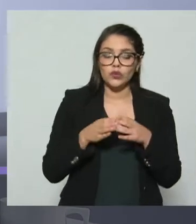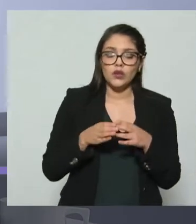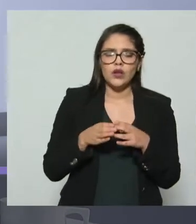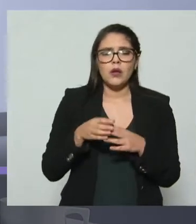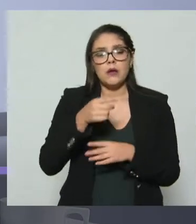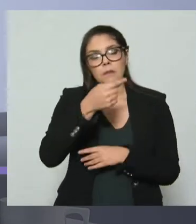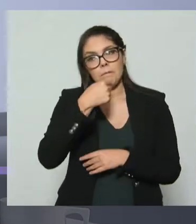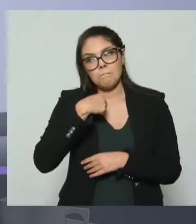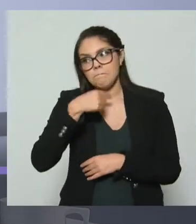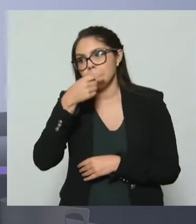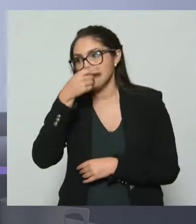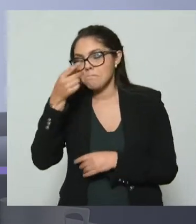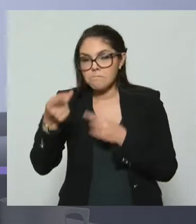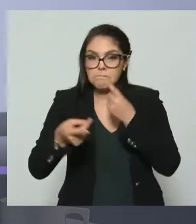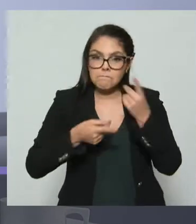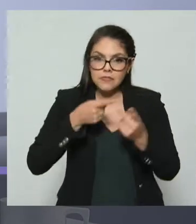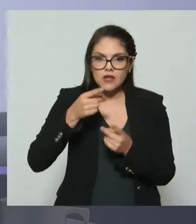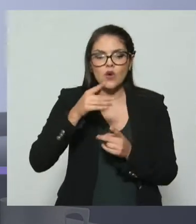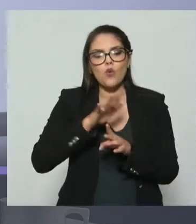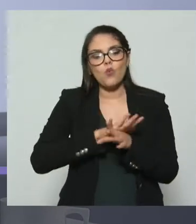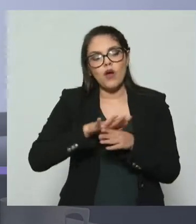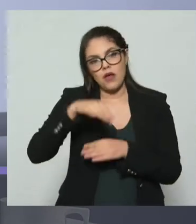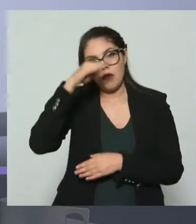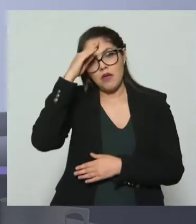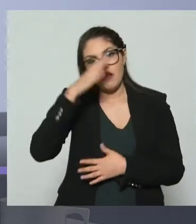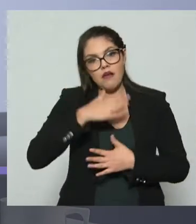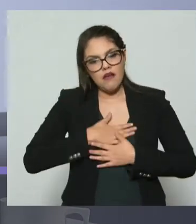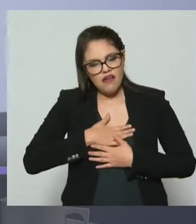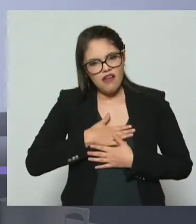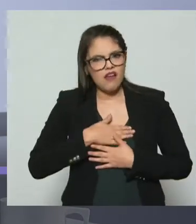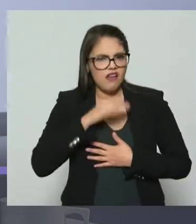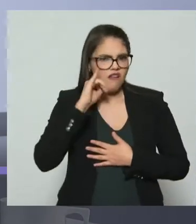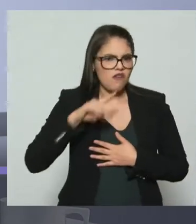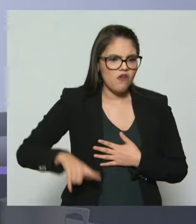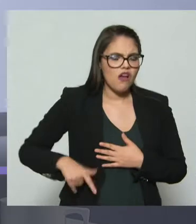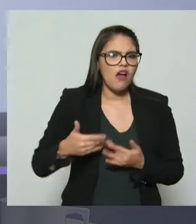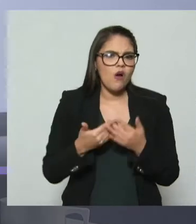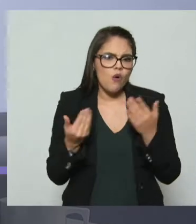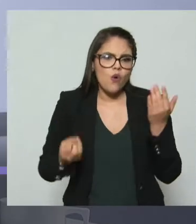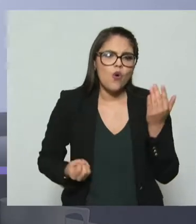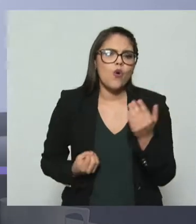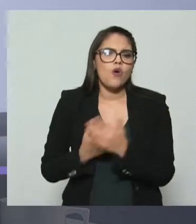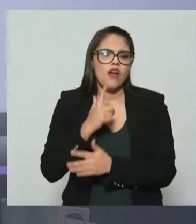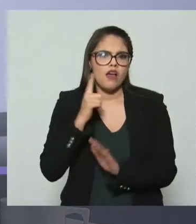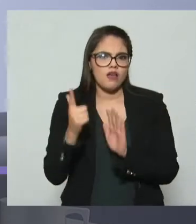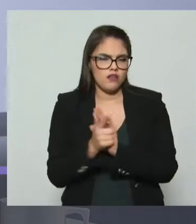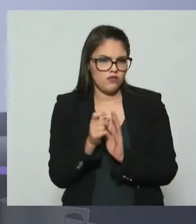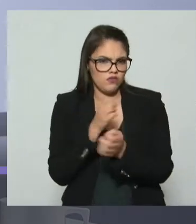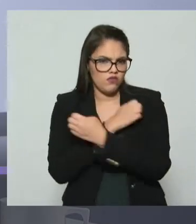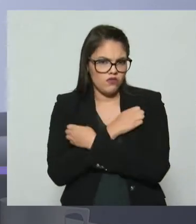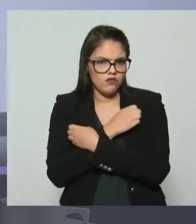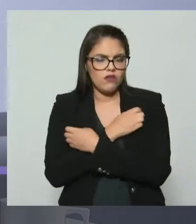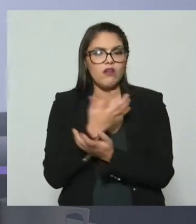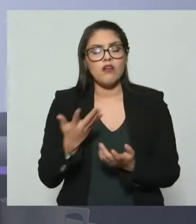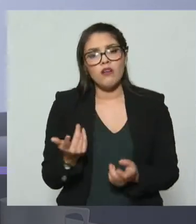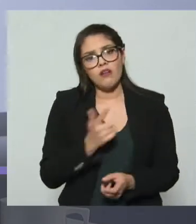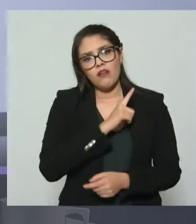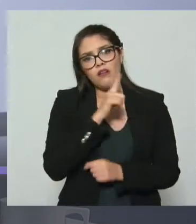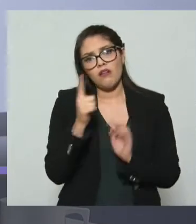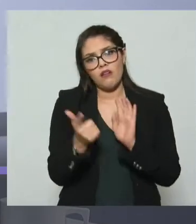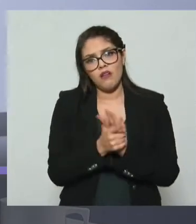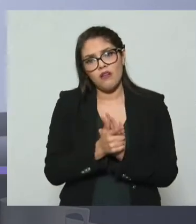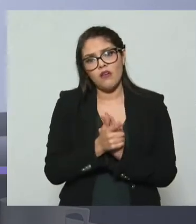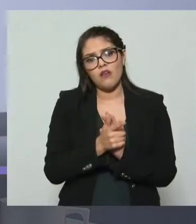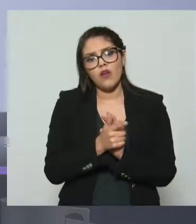comentado, por ejemplo, de su intención de enviar en este periodo la ley de educación, la ley de útiles y